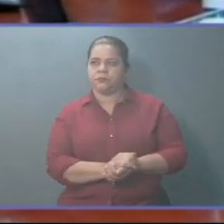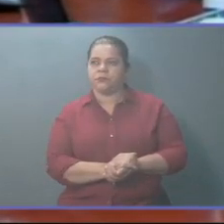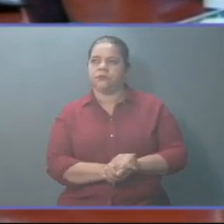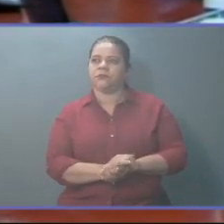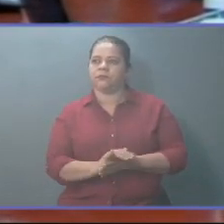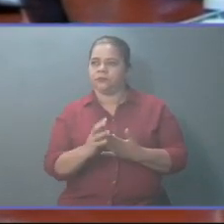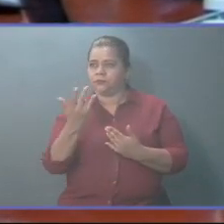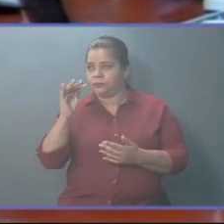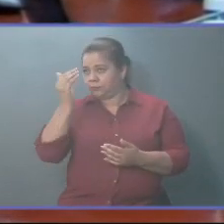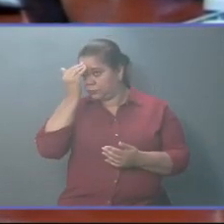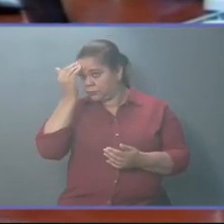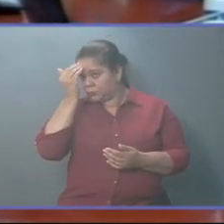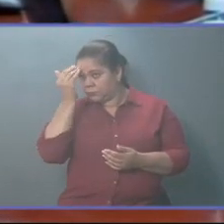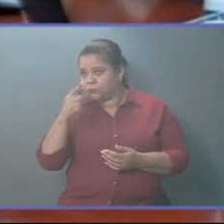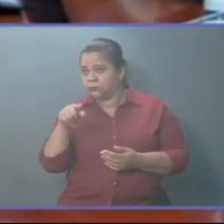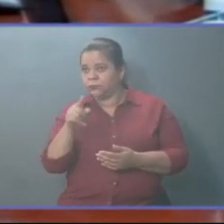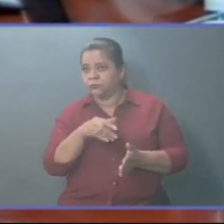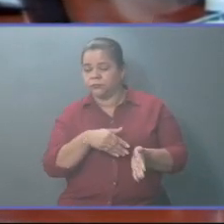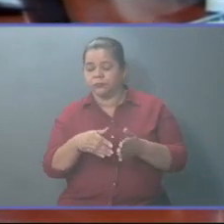Recordemos que esto se inició